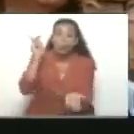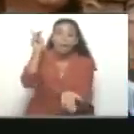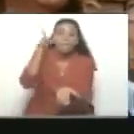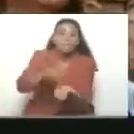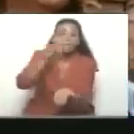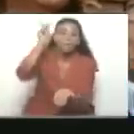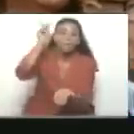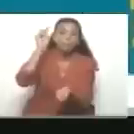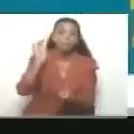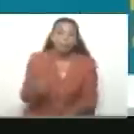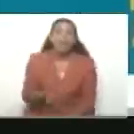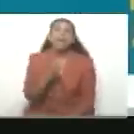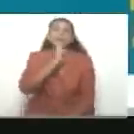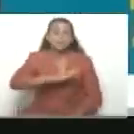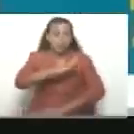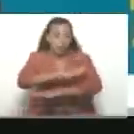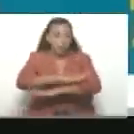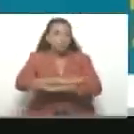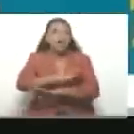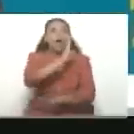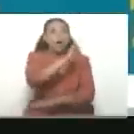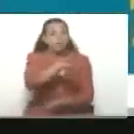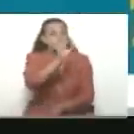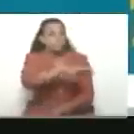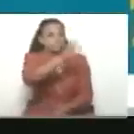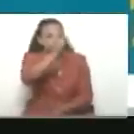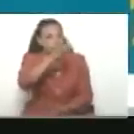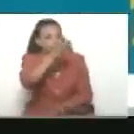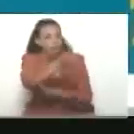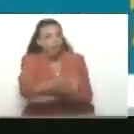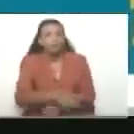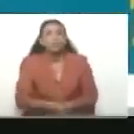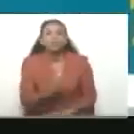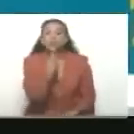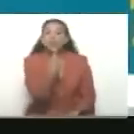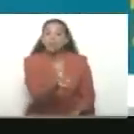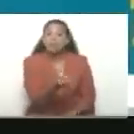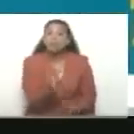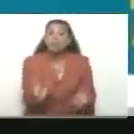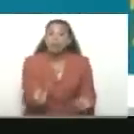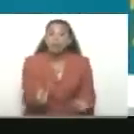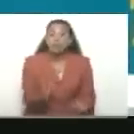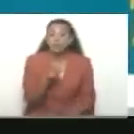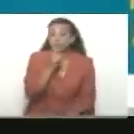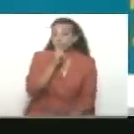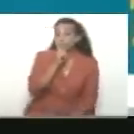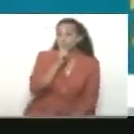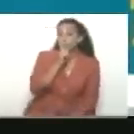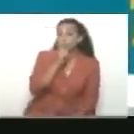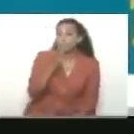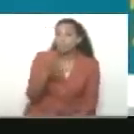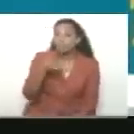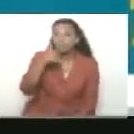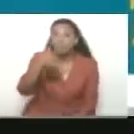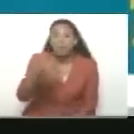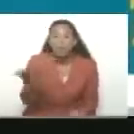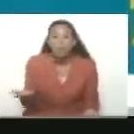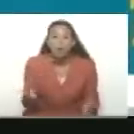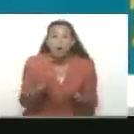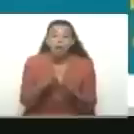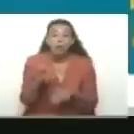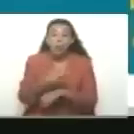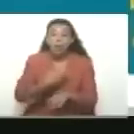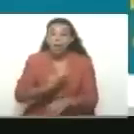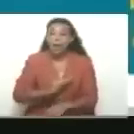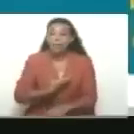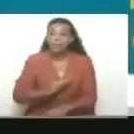inmediata Esa es la actitud la actitud es vamos para adelante Entonces yo le digo no me tiene al gobernador marcano ahí al